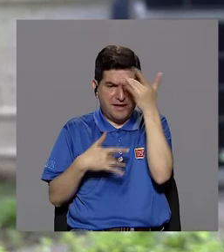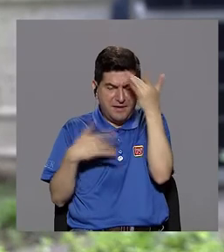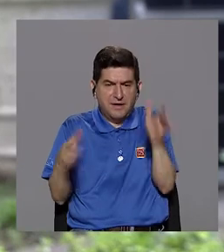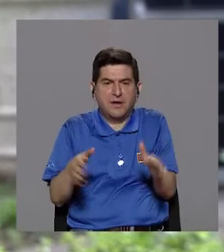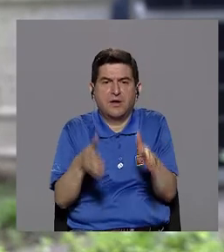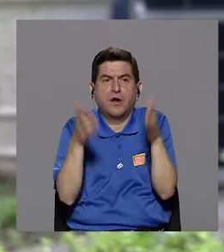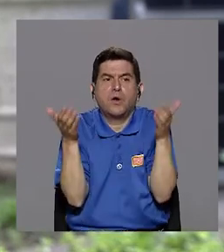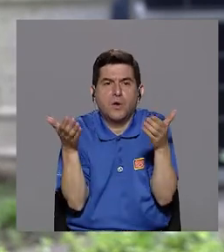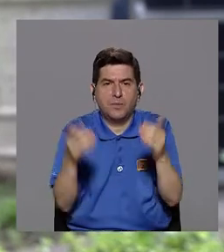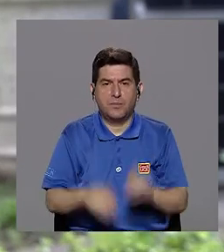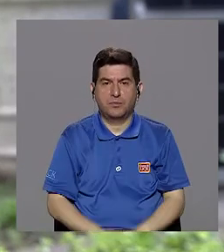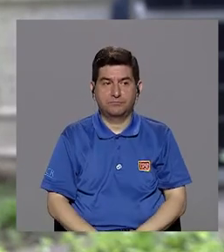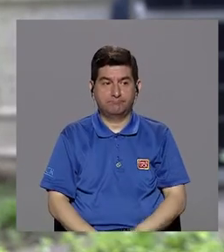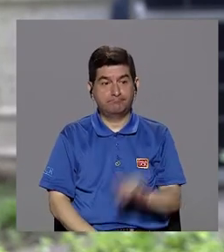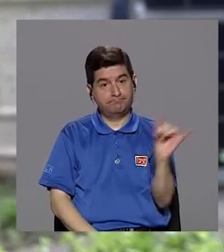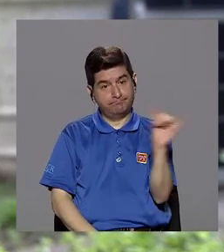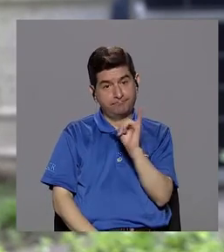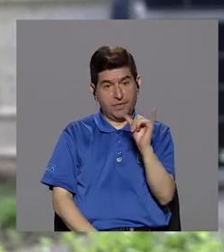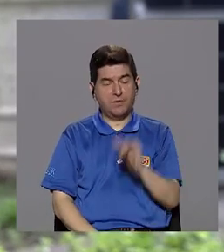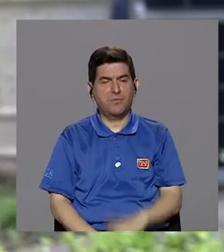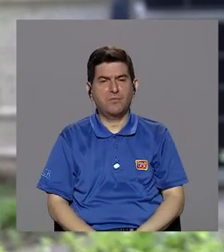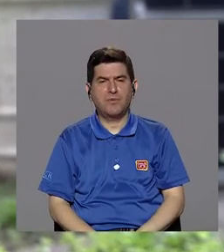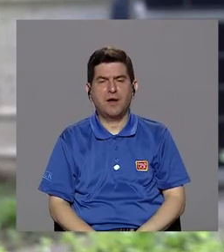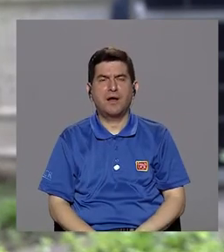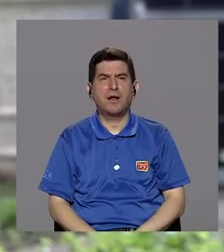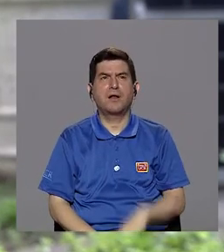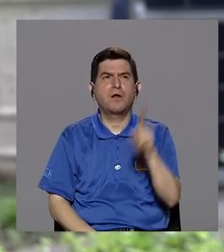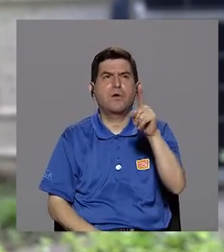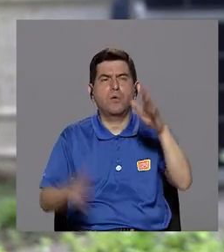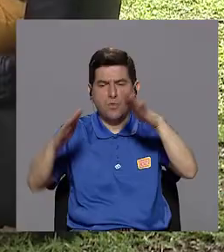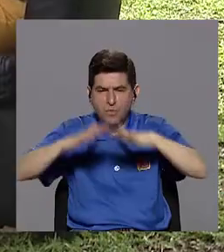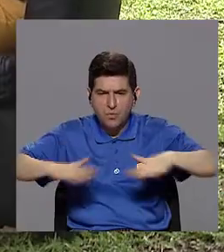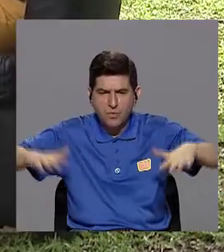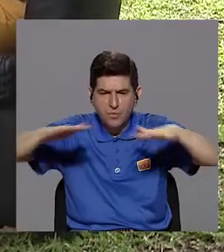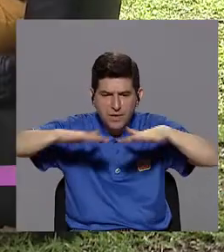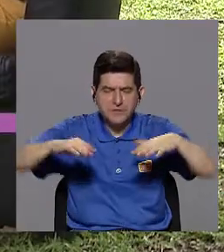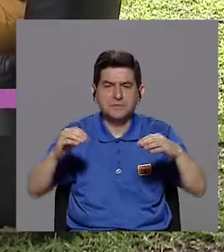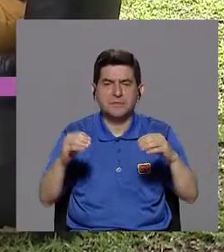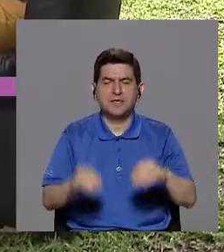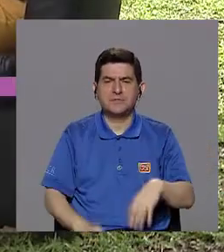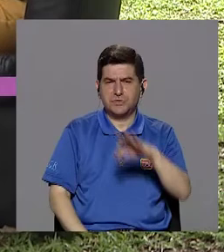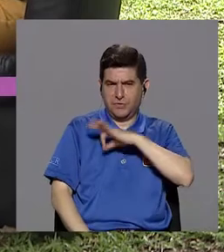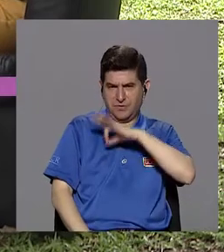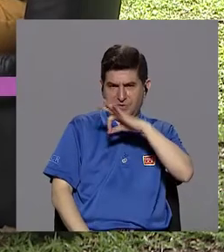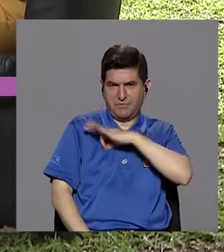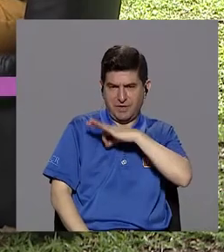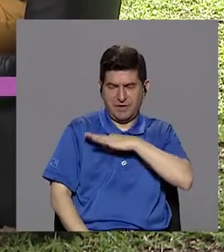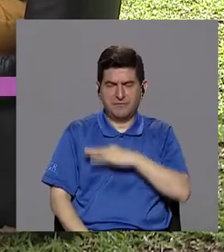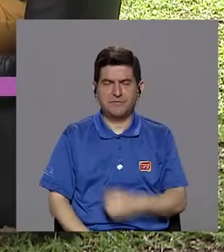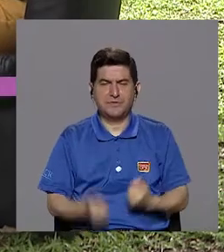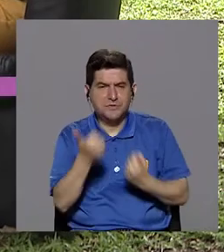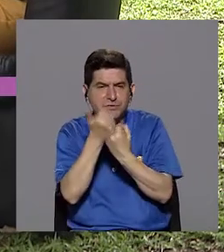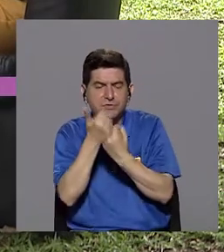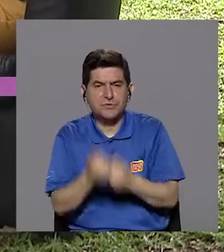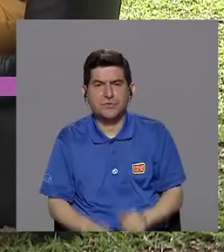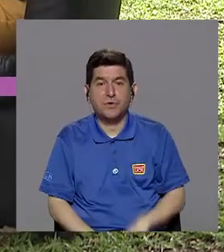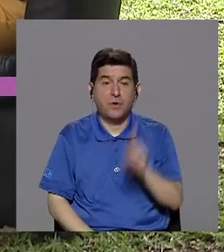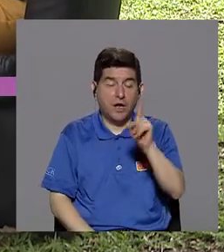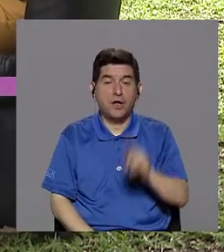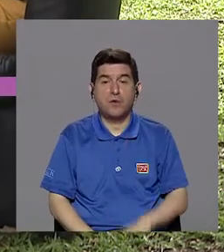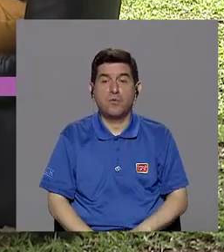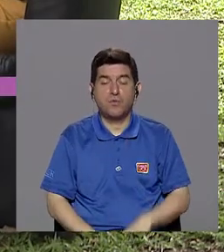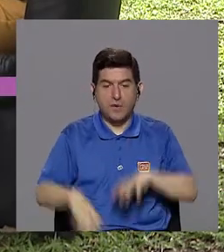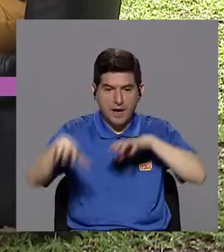enfermedad. Uh-huh. Y a la vez favorecer un entorno más favorable, porque hay una sesión en la